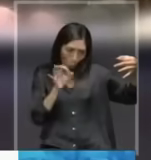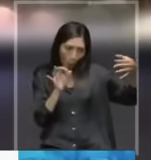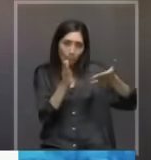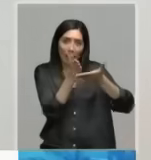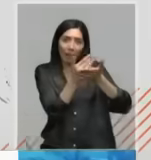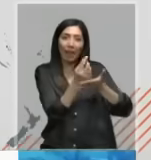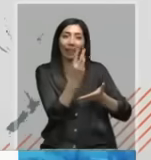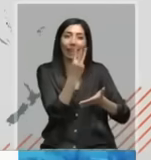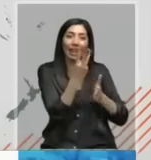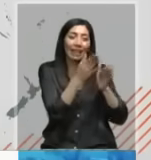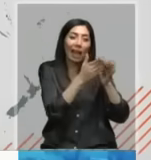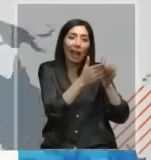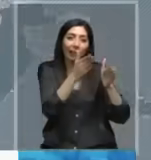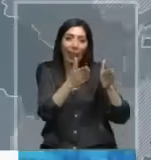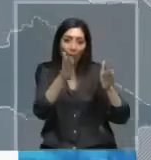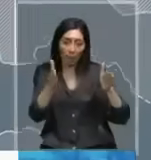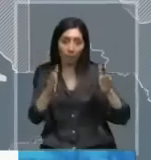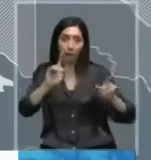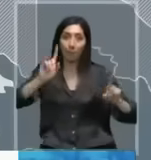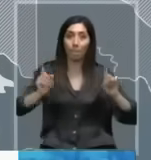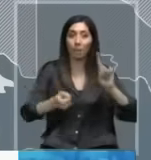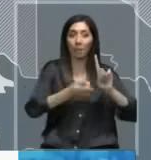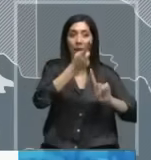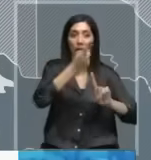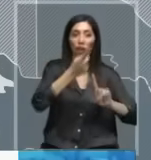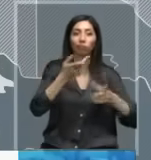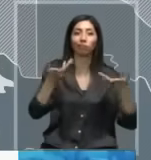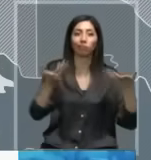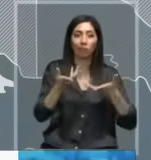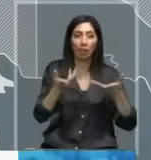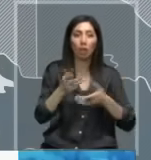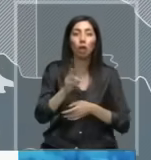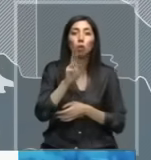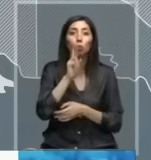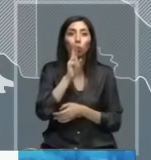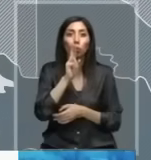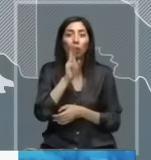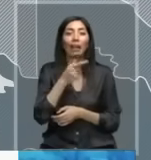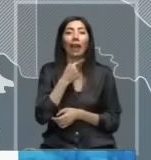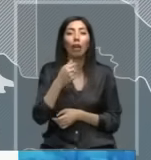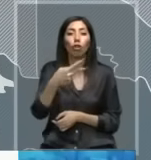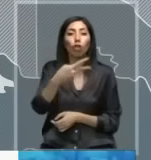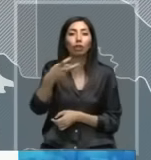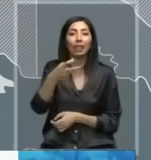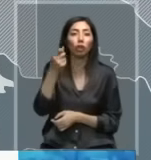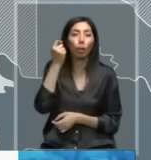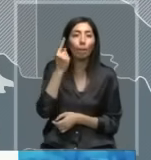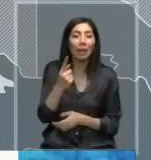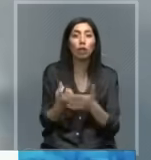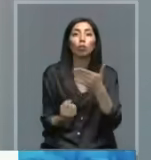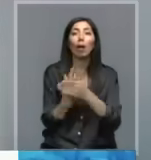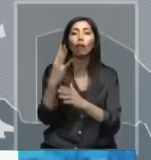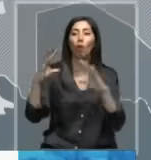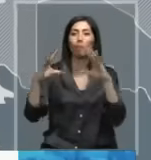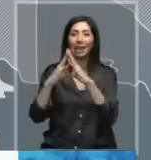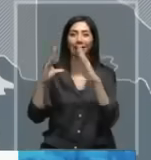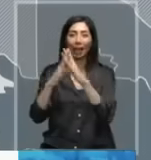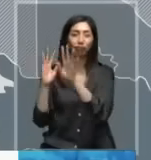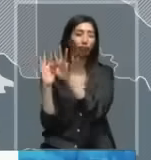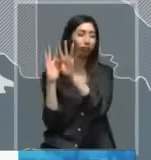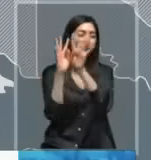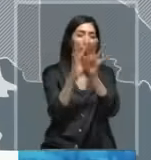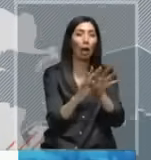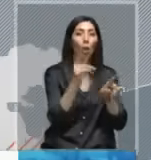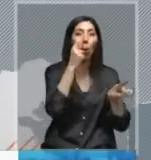etapas. Primero, el Kremlin movilizaría a 200.000 nuevos soldados hacia Ucrania. En